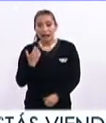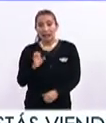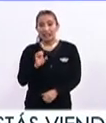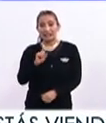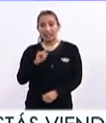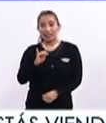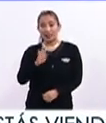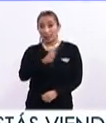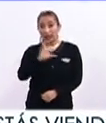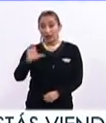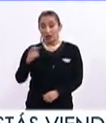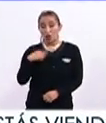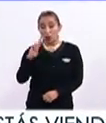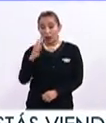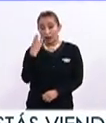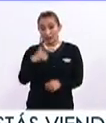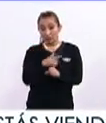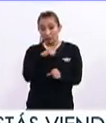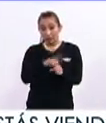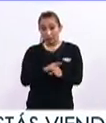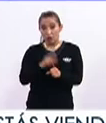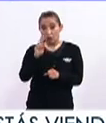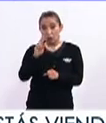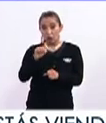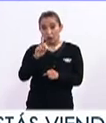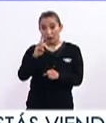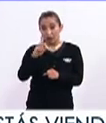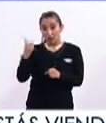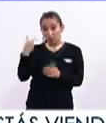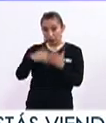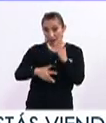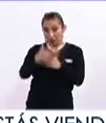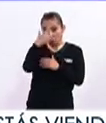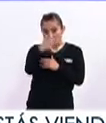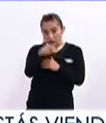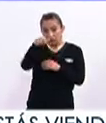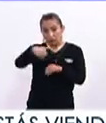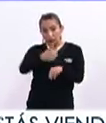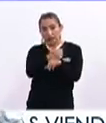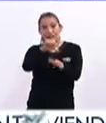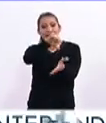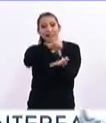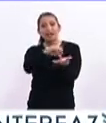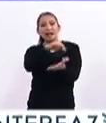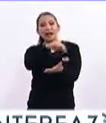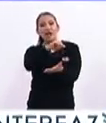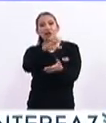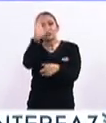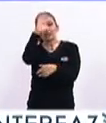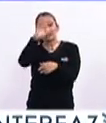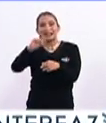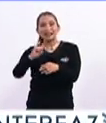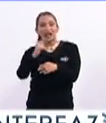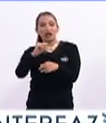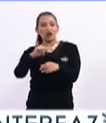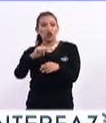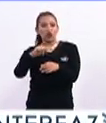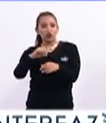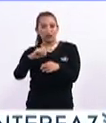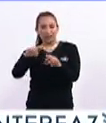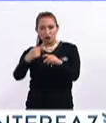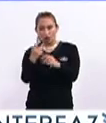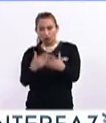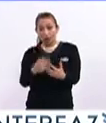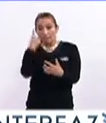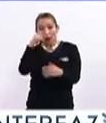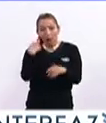Baja California, la Universidad Nacional Autónoma de México, en 2008, creó el Centro de Nanociencias y Nanotecnología, con el